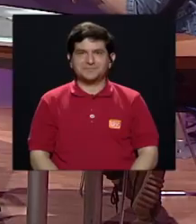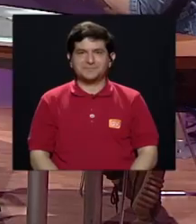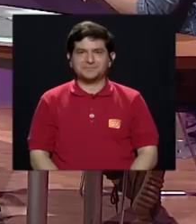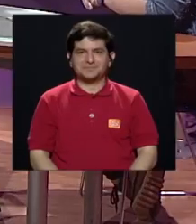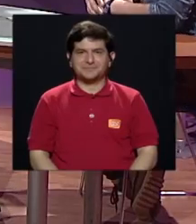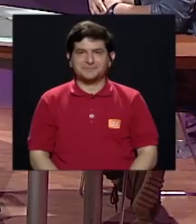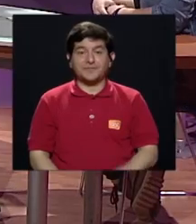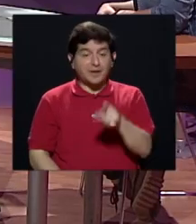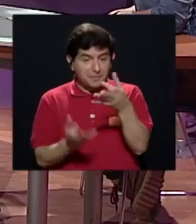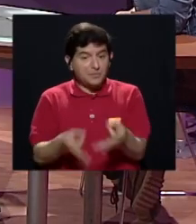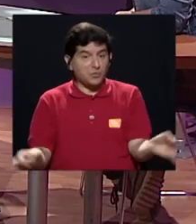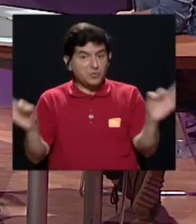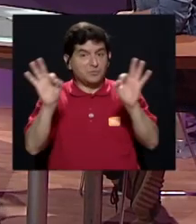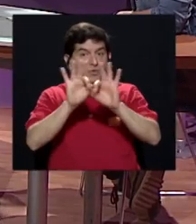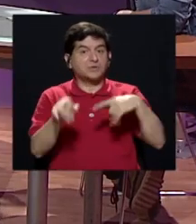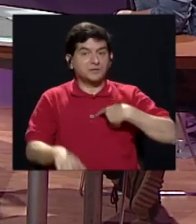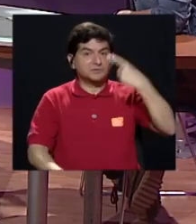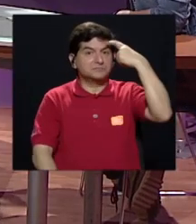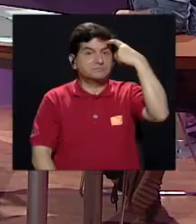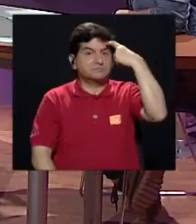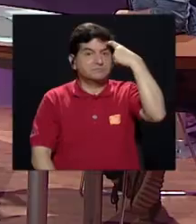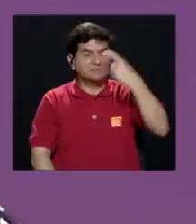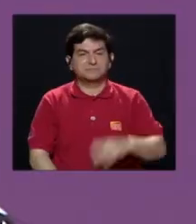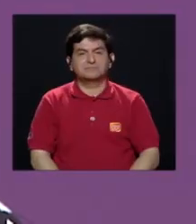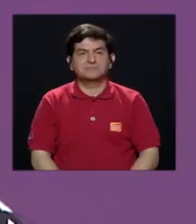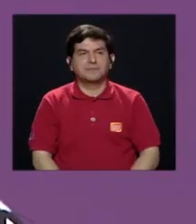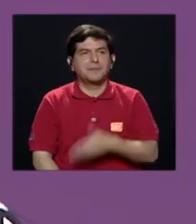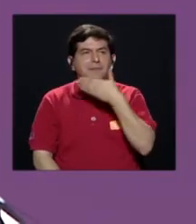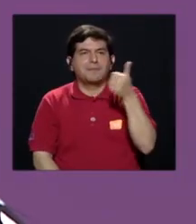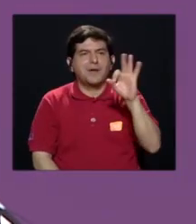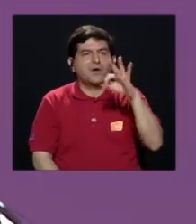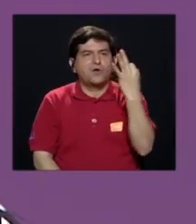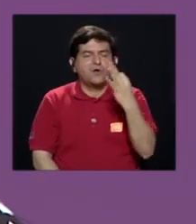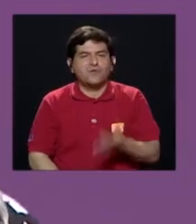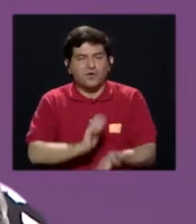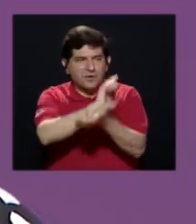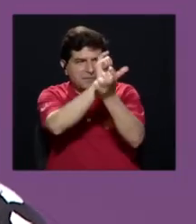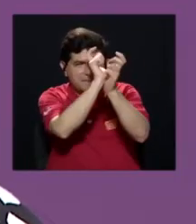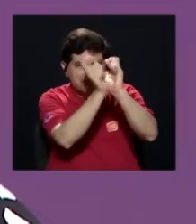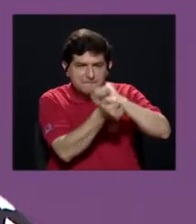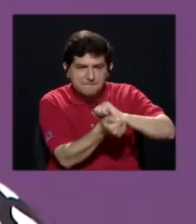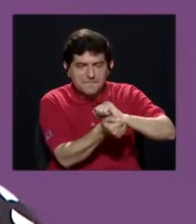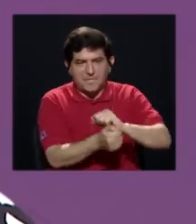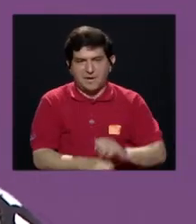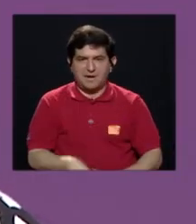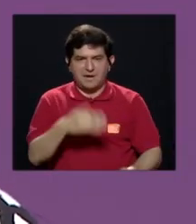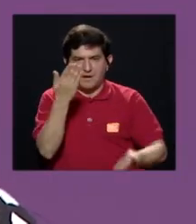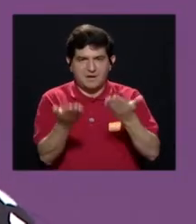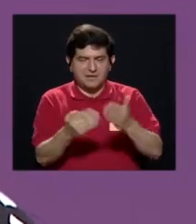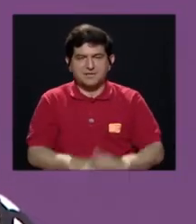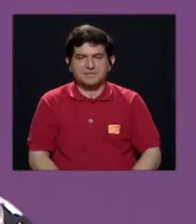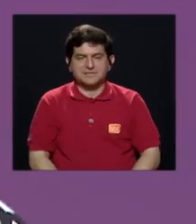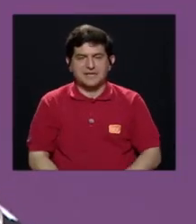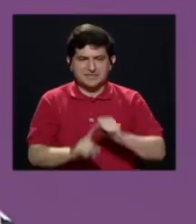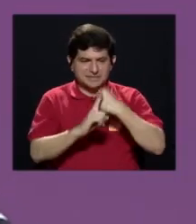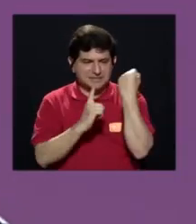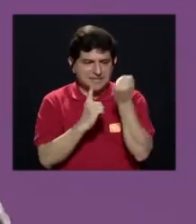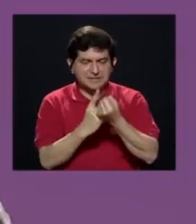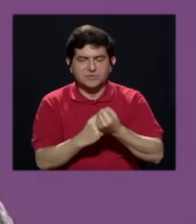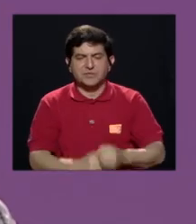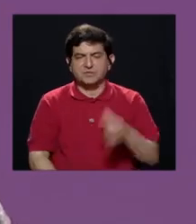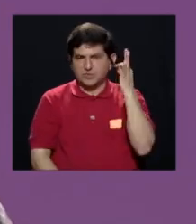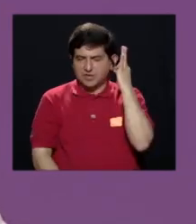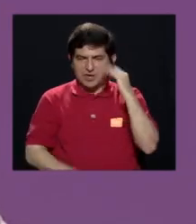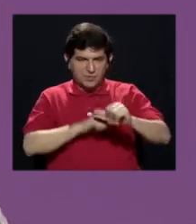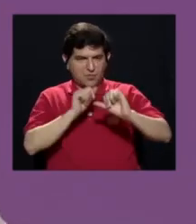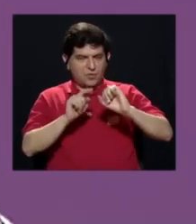Sí, eso es importante. También pienso que la mejor manera de transformar, digamos, la posición de la mujer socialmente es